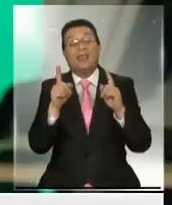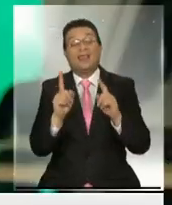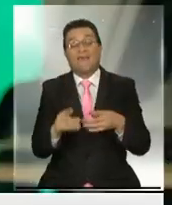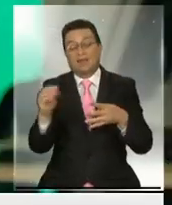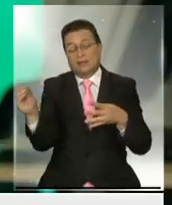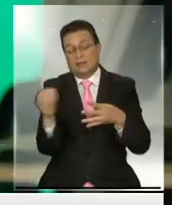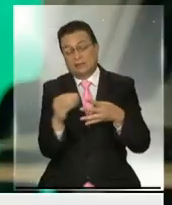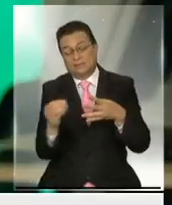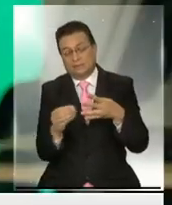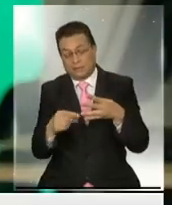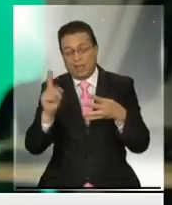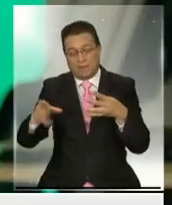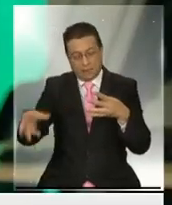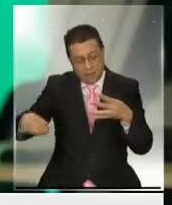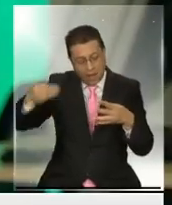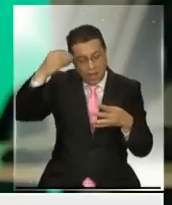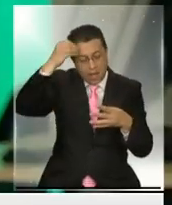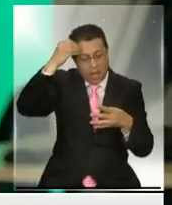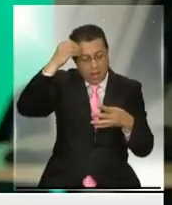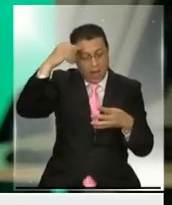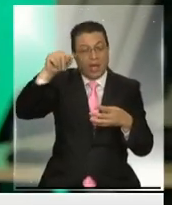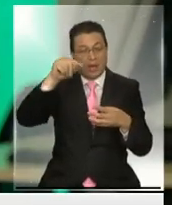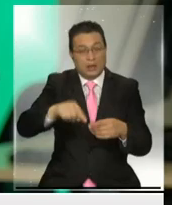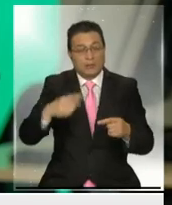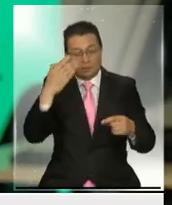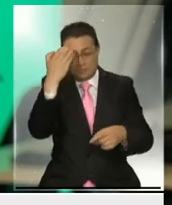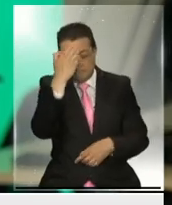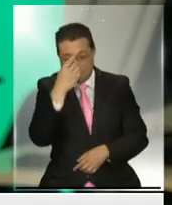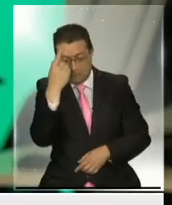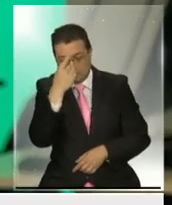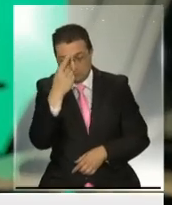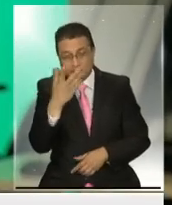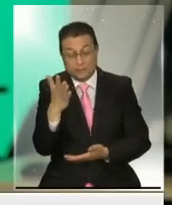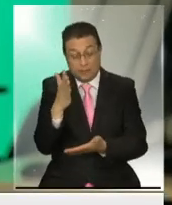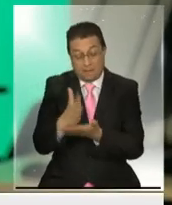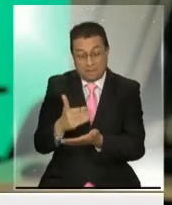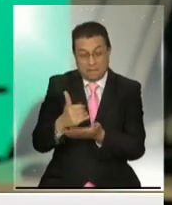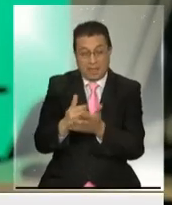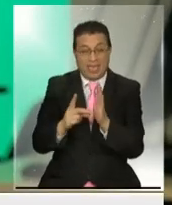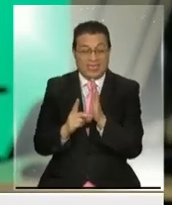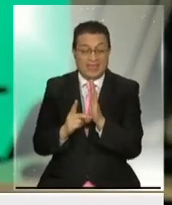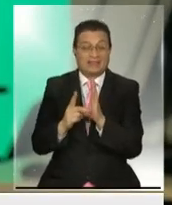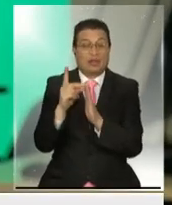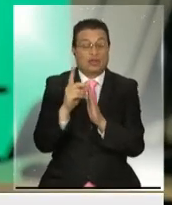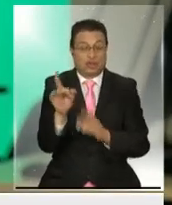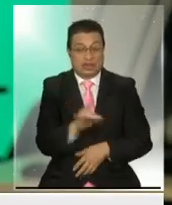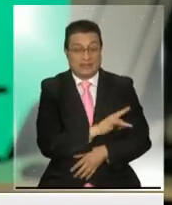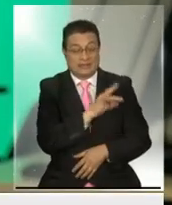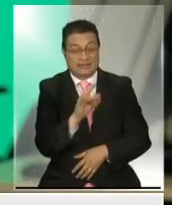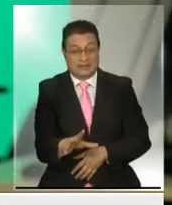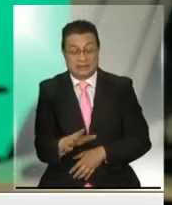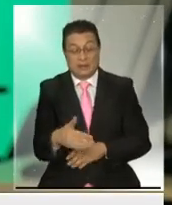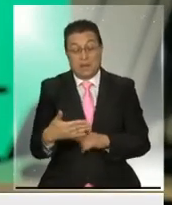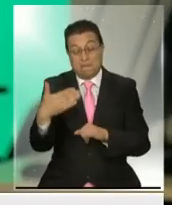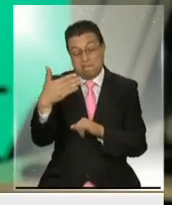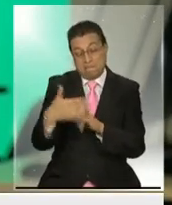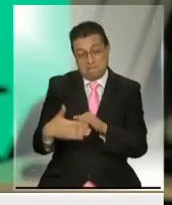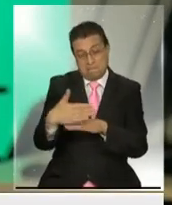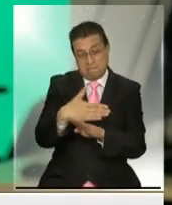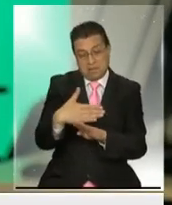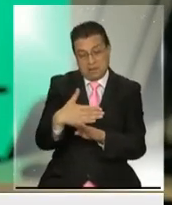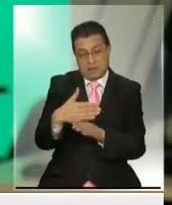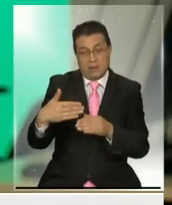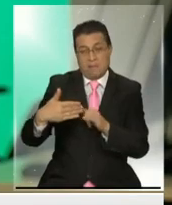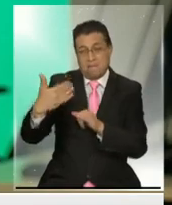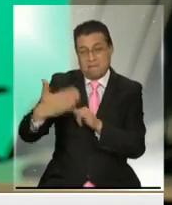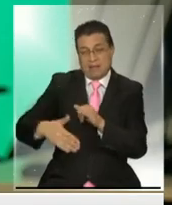ser tomadas en consideración a la hora de pensar en un plan de desarrollo para chile' en un mediano y en un largo plazo con